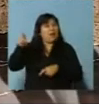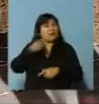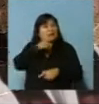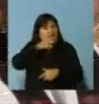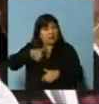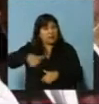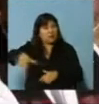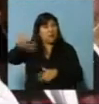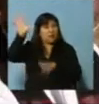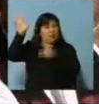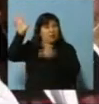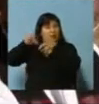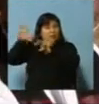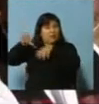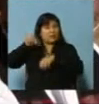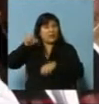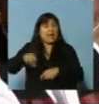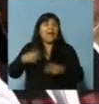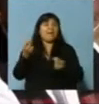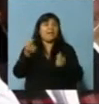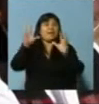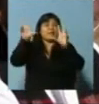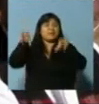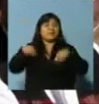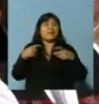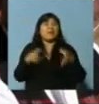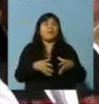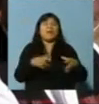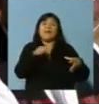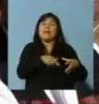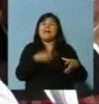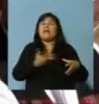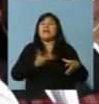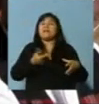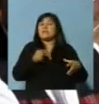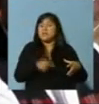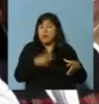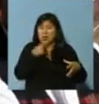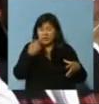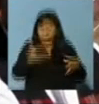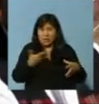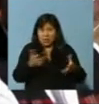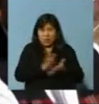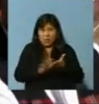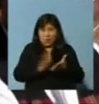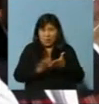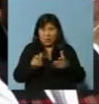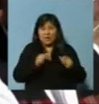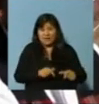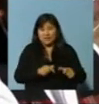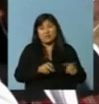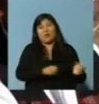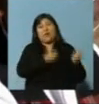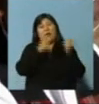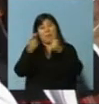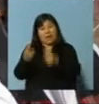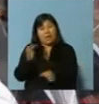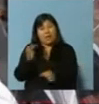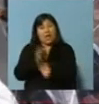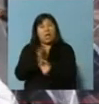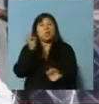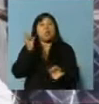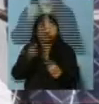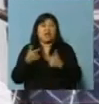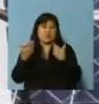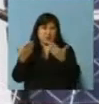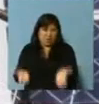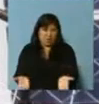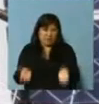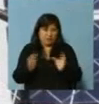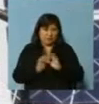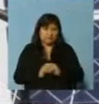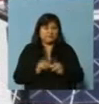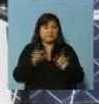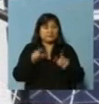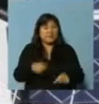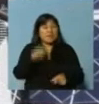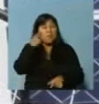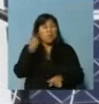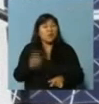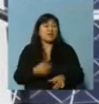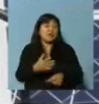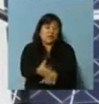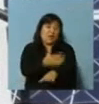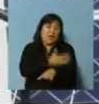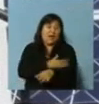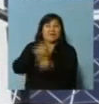con este nuevo recurso que tiene la provincia? Dijimos, pongamos todo en educación. Por eso es que decidimos tomar